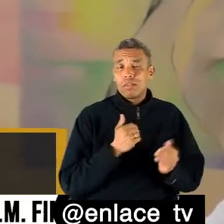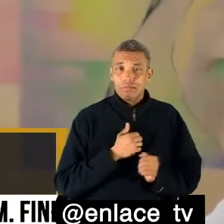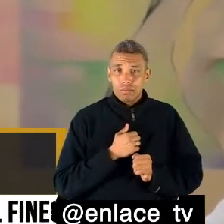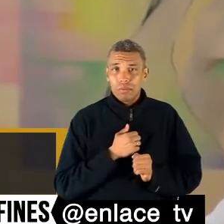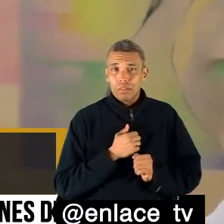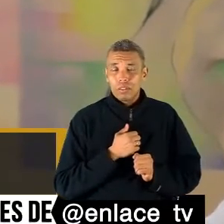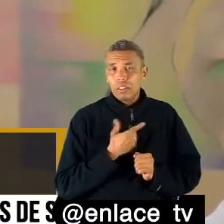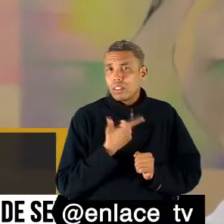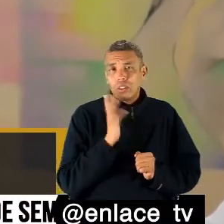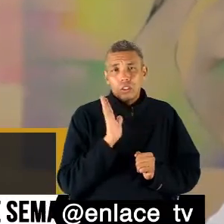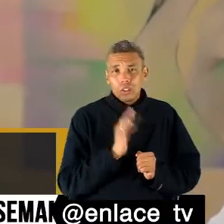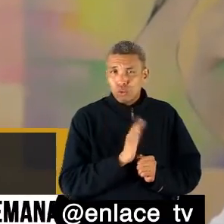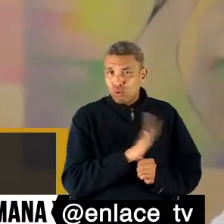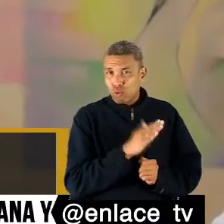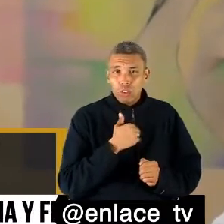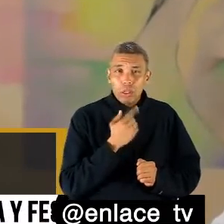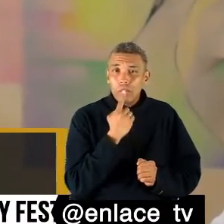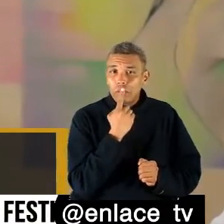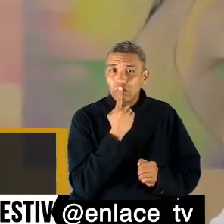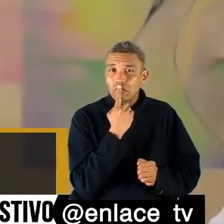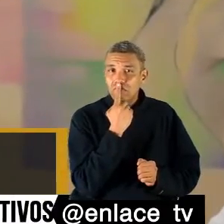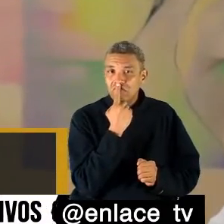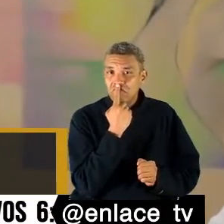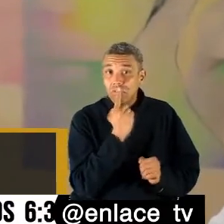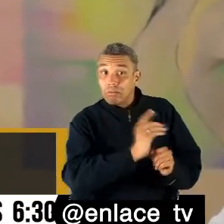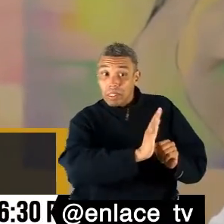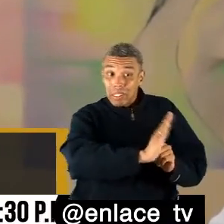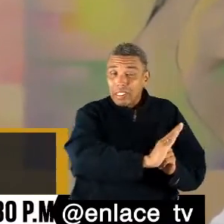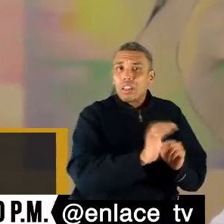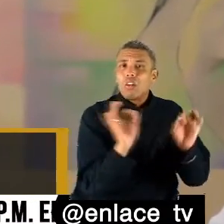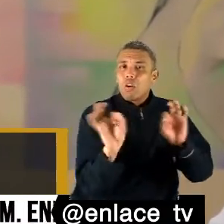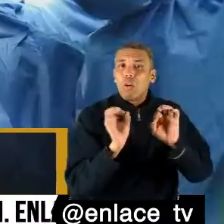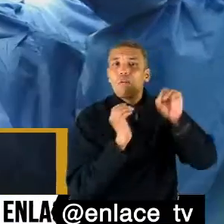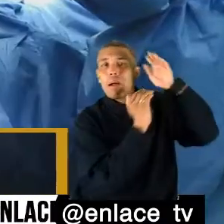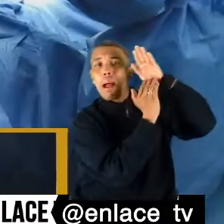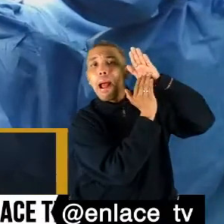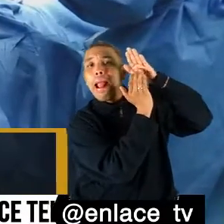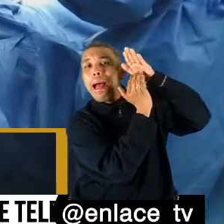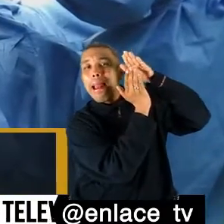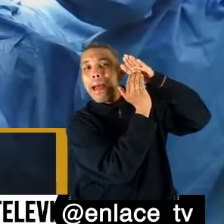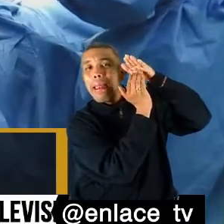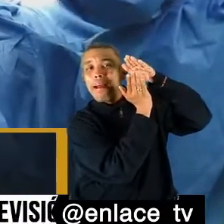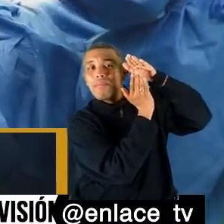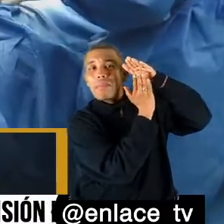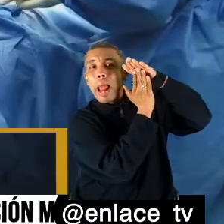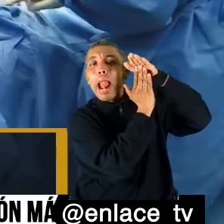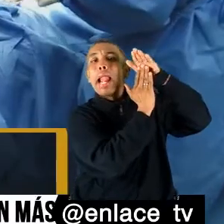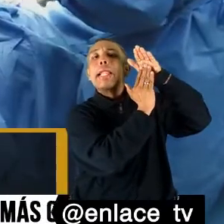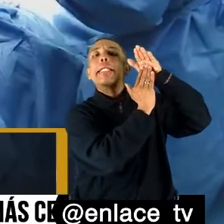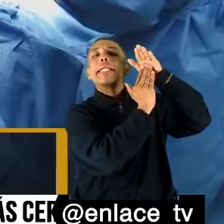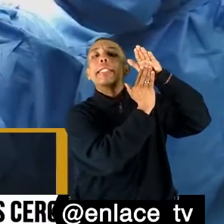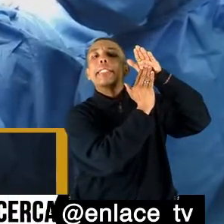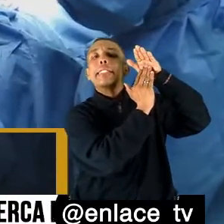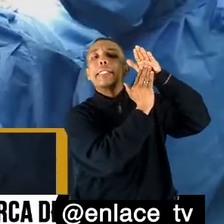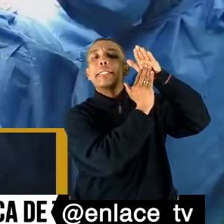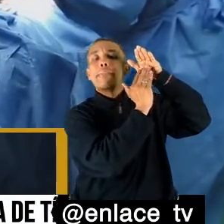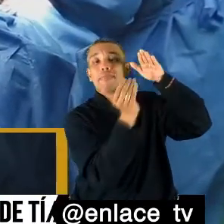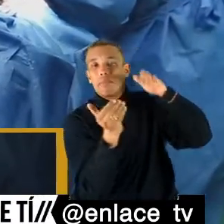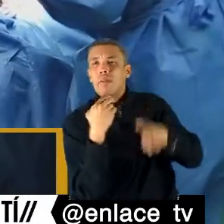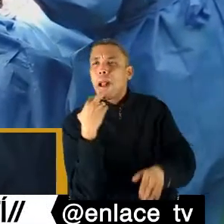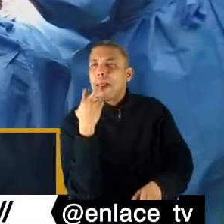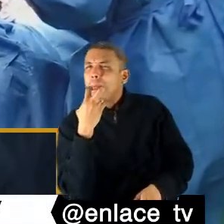niños, durante estas cinco jornadas, yo creo que llevamos aproximadamente ya como unos 300